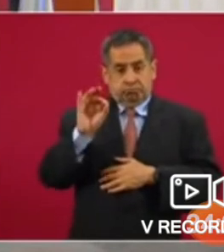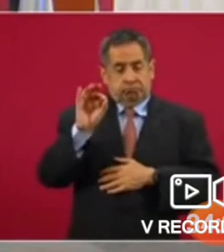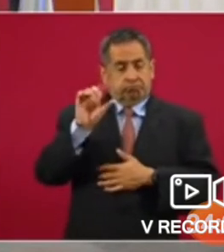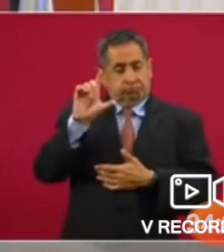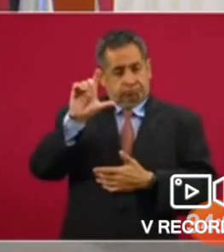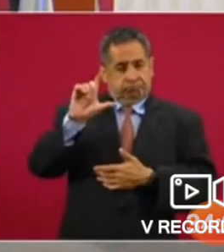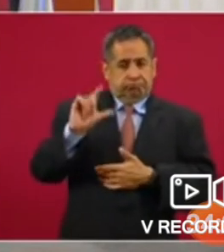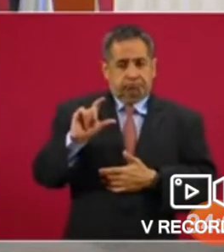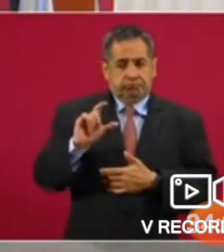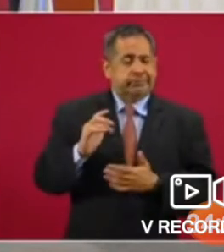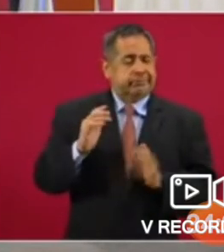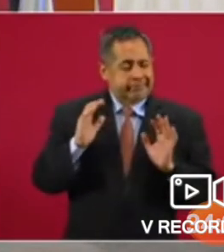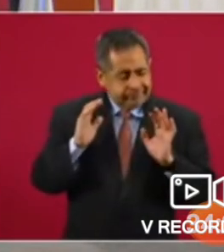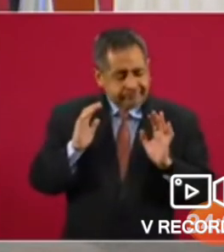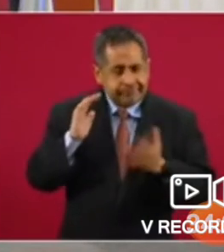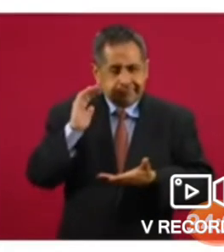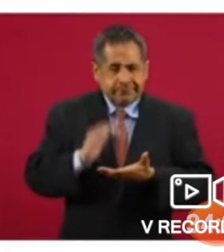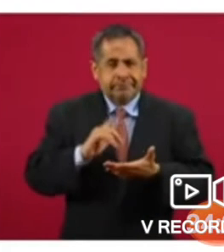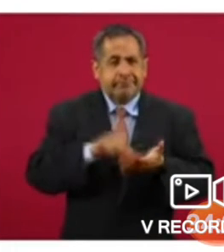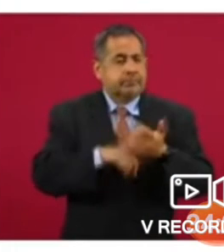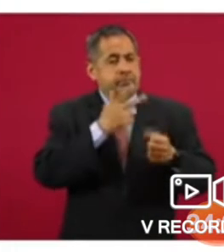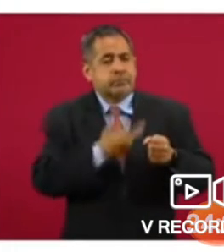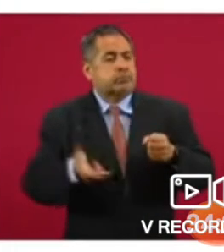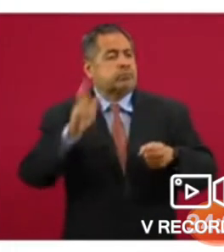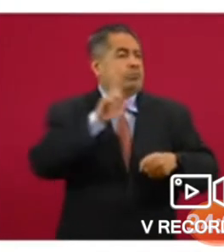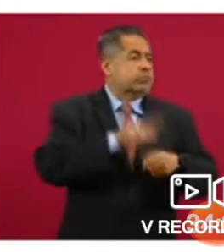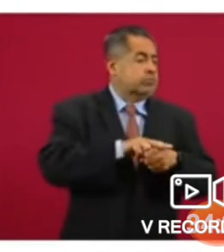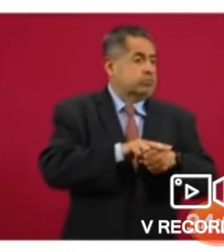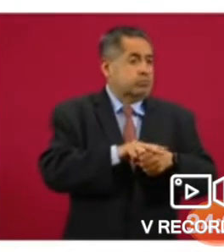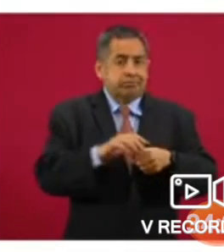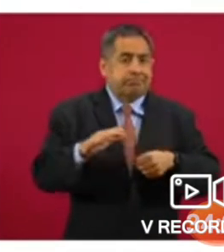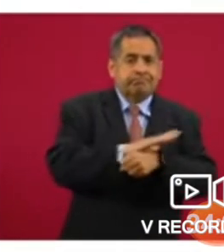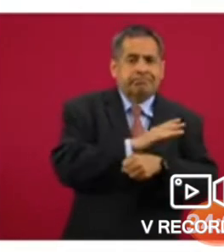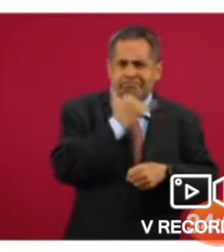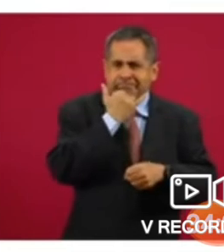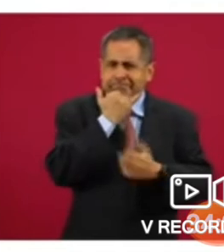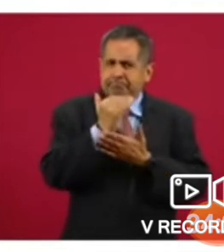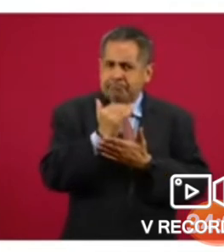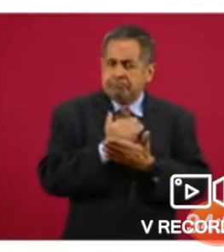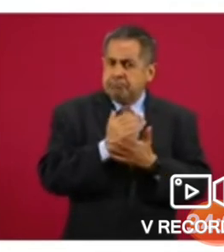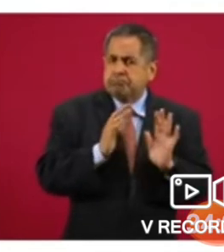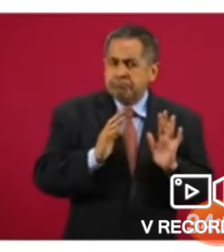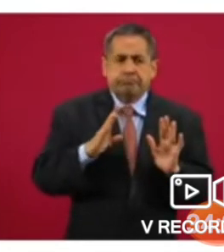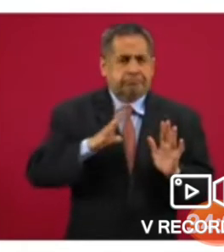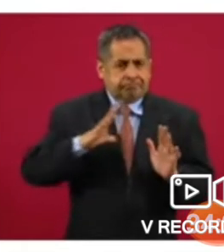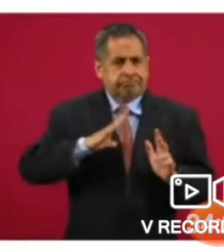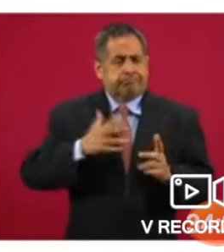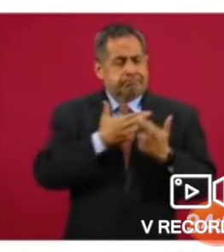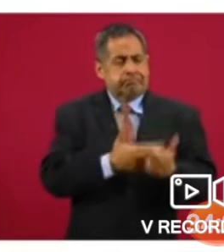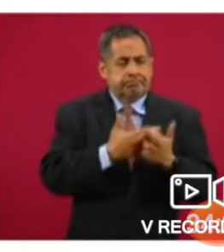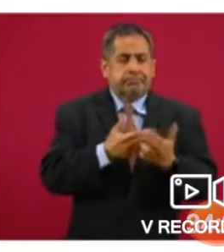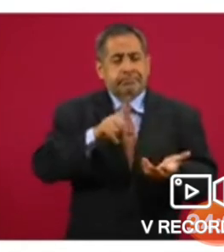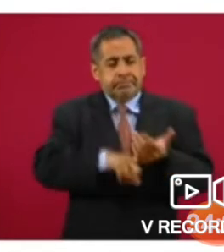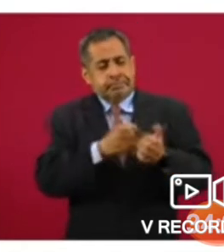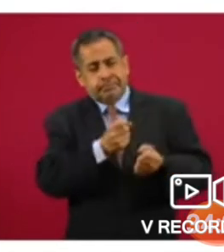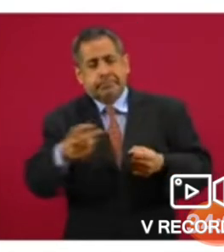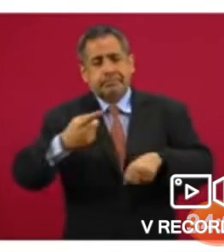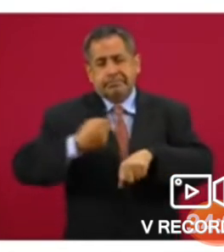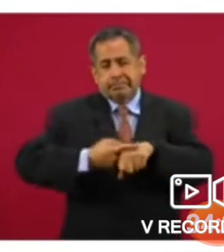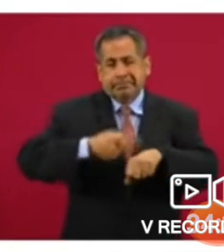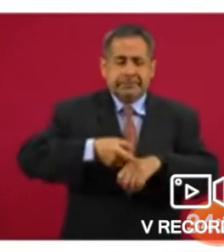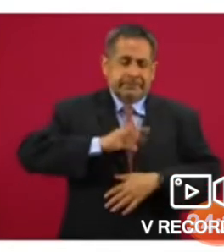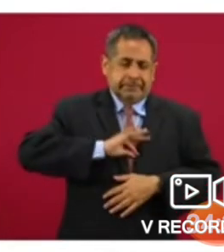en la ocupación de camas de hospitalización que corresponden a personas que tienen infección